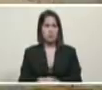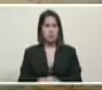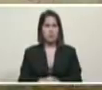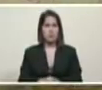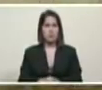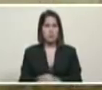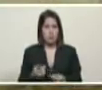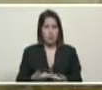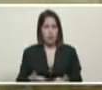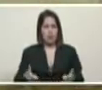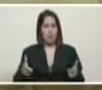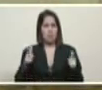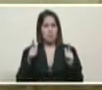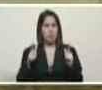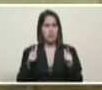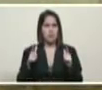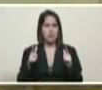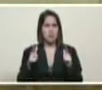ampliemos, perfeccionemos